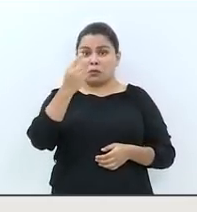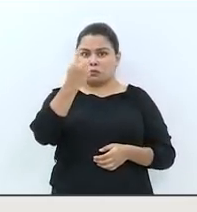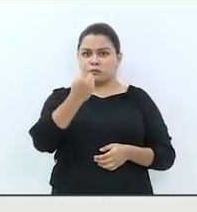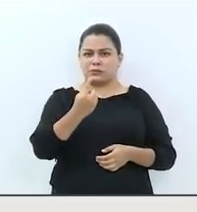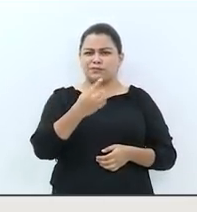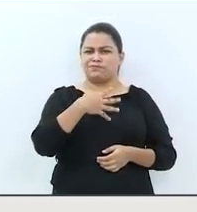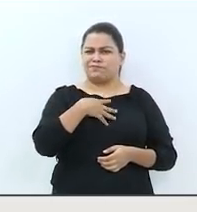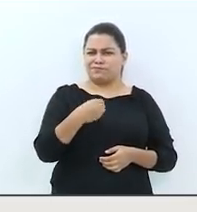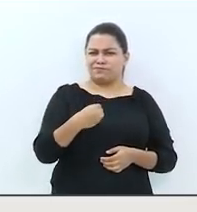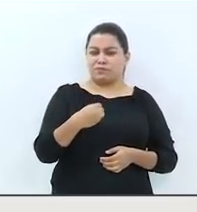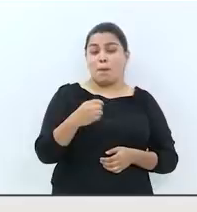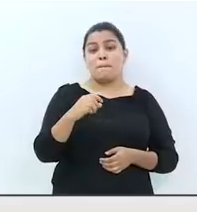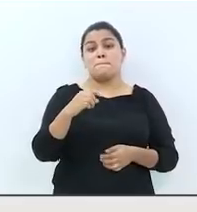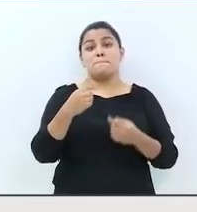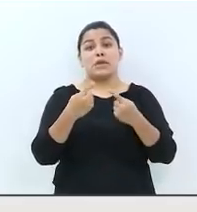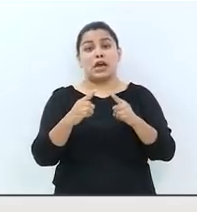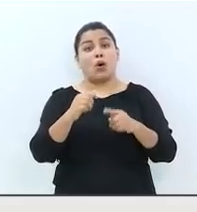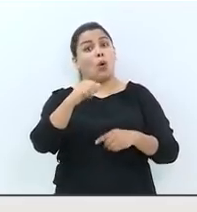por qué para mí como Carlos,